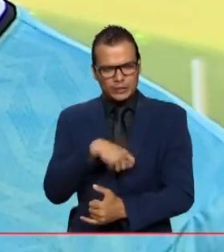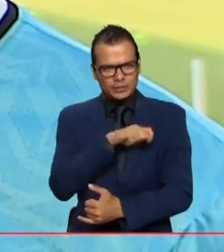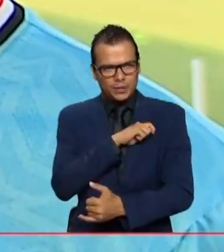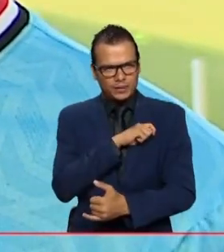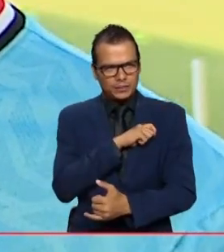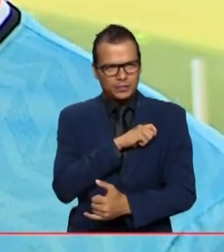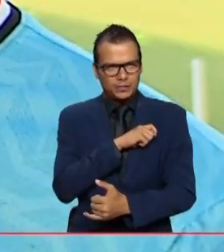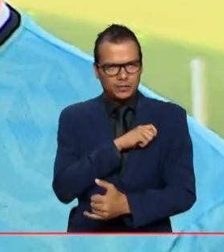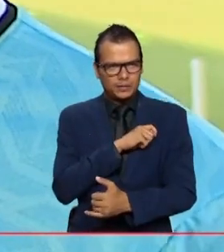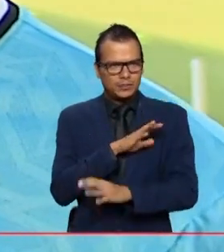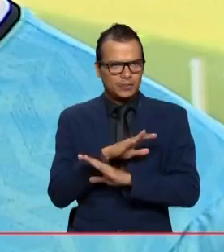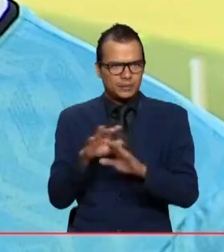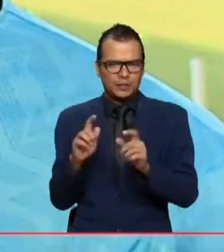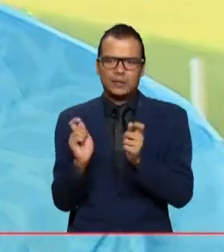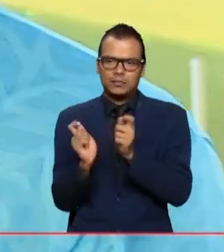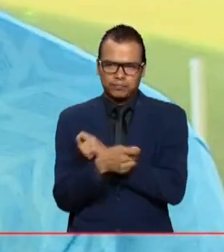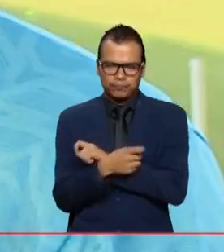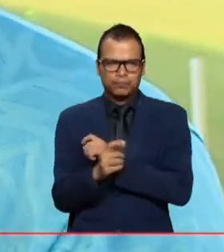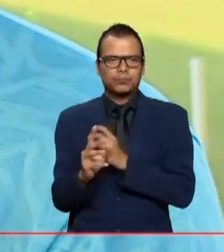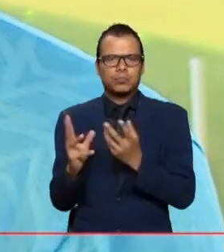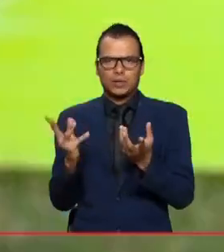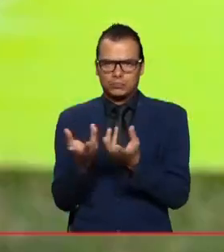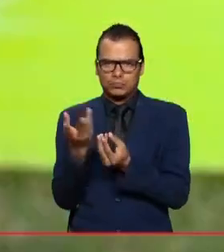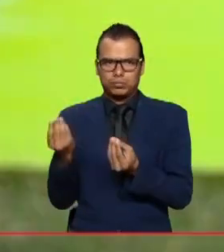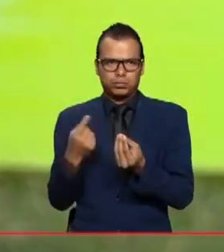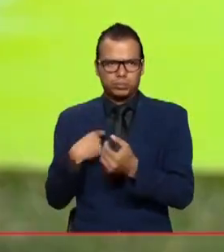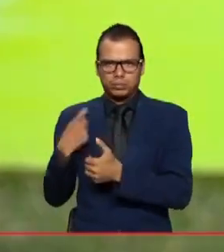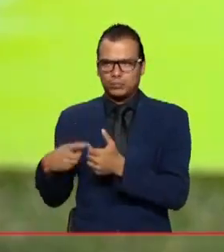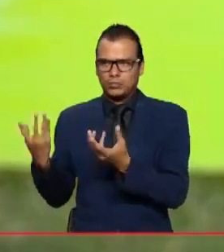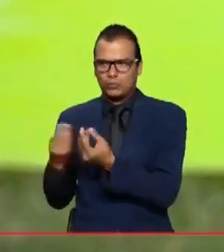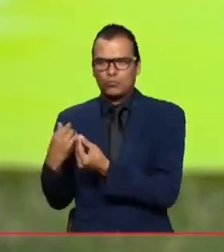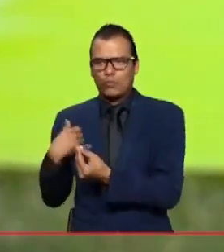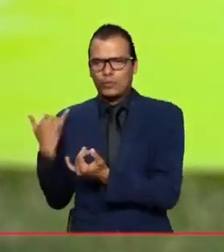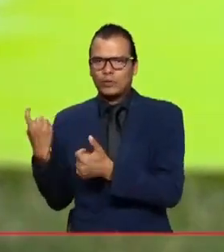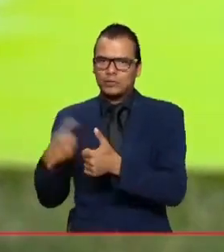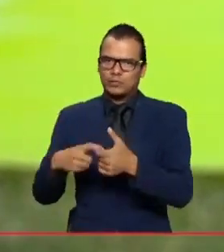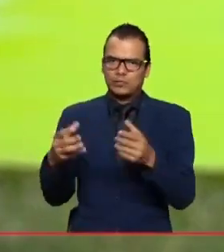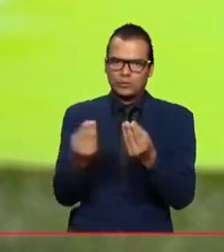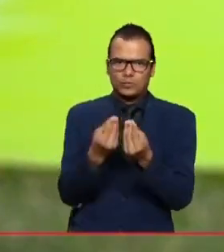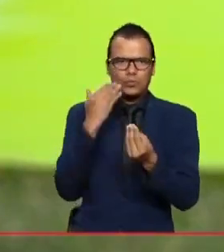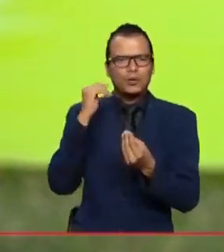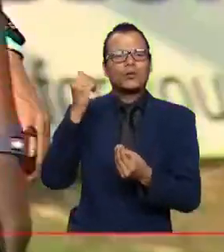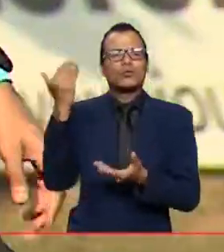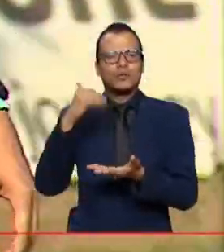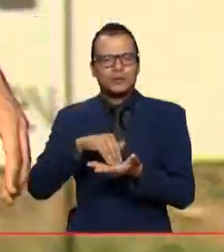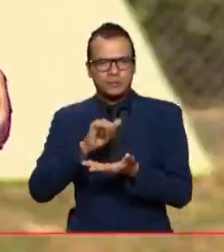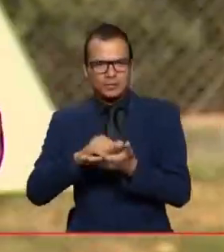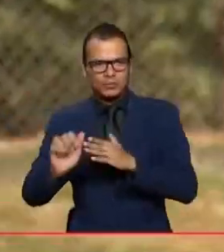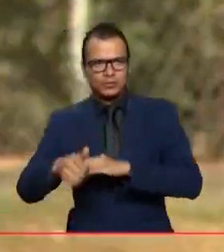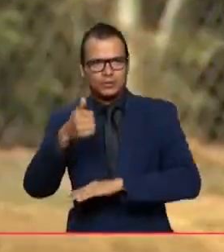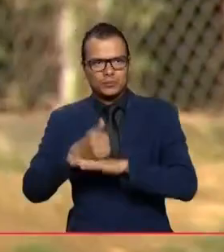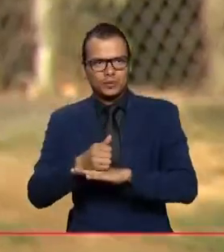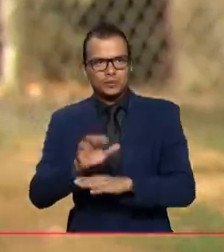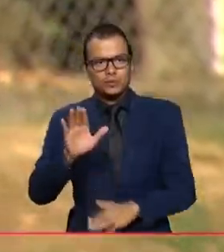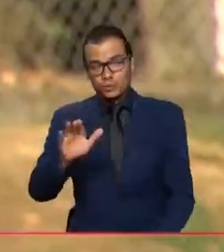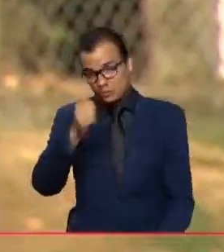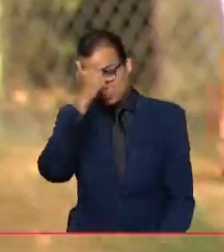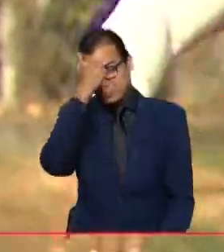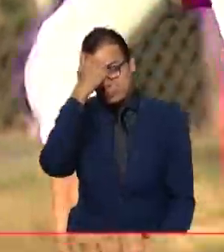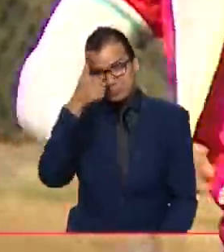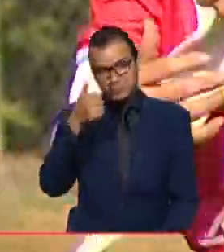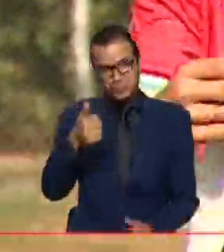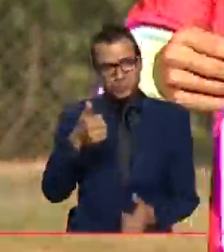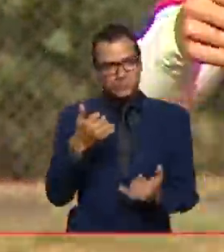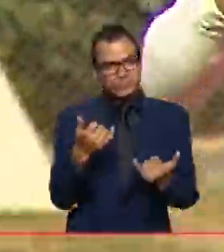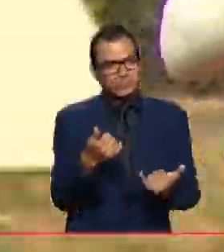Ahí hubo un cambio de cuerpo técnico, yo quedé en divisiones menores y ahora nuevamente me vinculo como director técnico en cabeza del plantel. Profe,